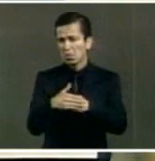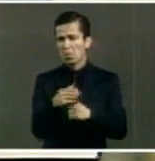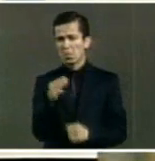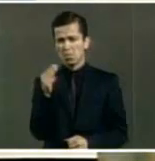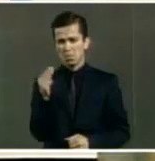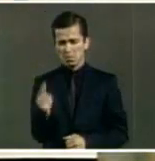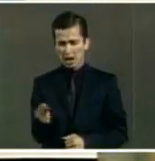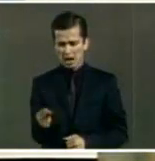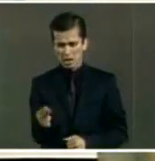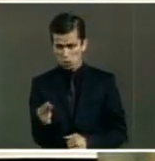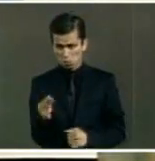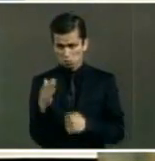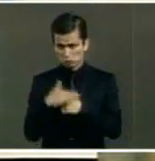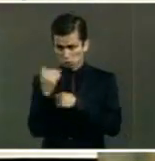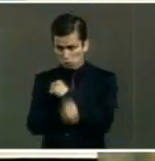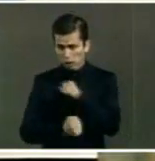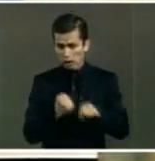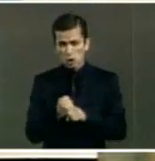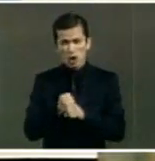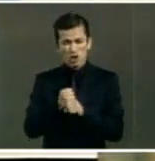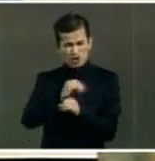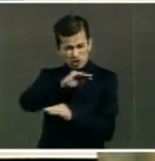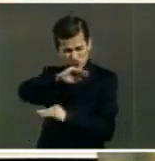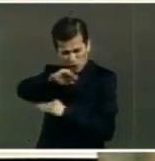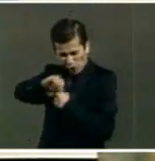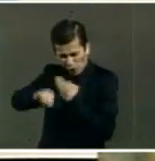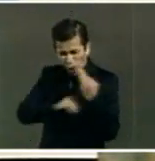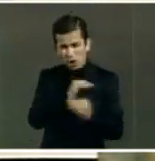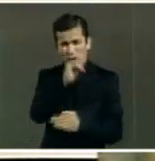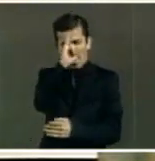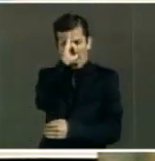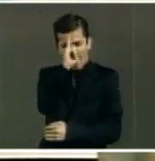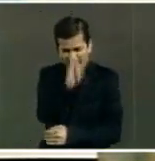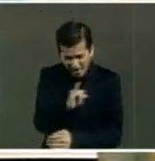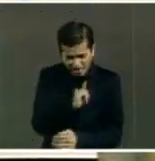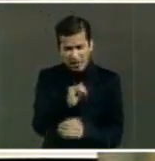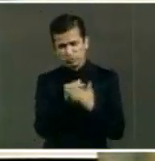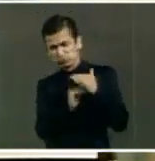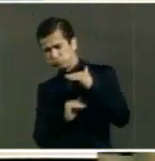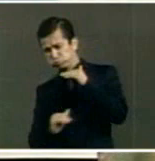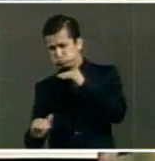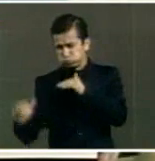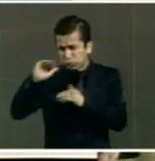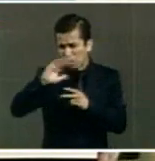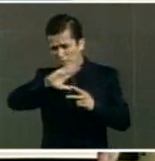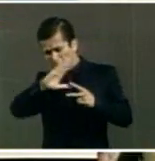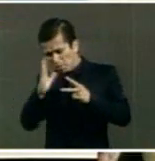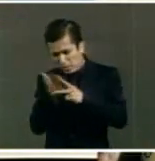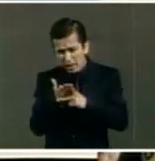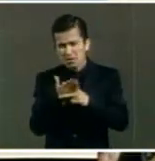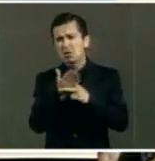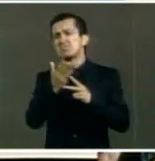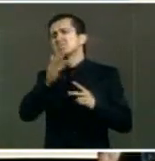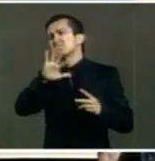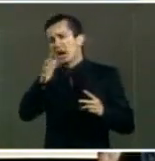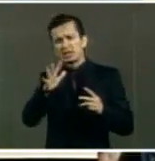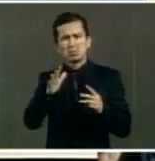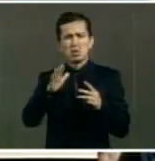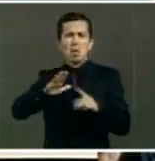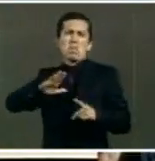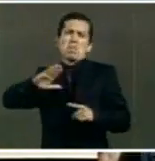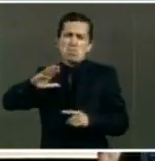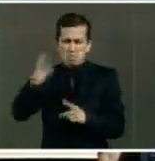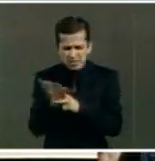año, todos los mandos medios y superiores y al menos la mitad de todos los elementos operativos de